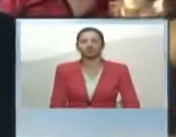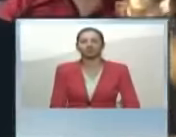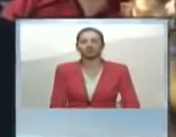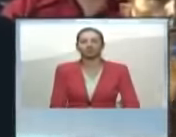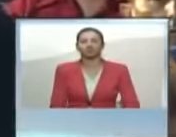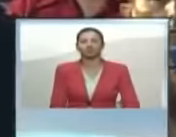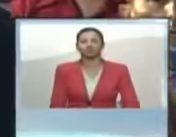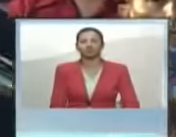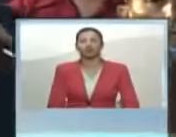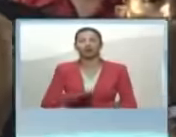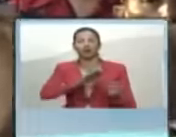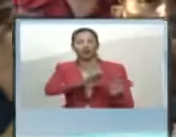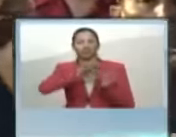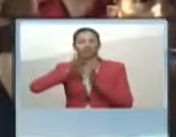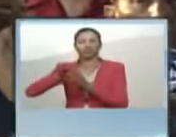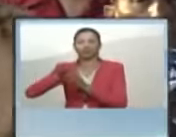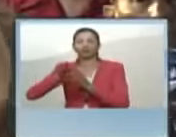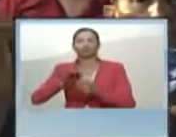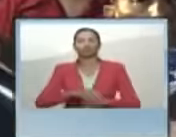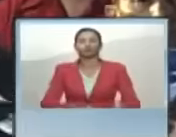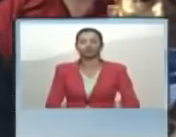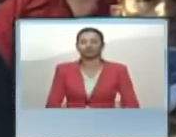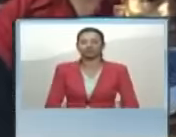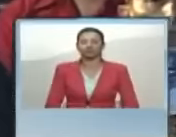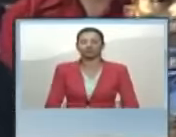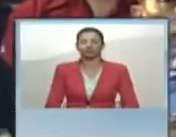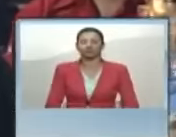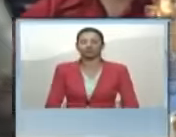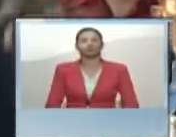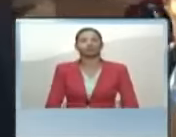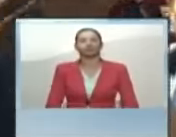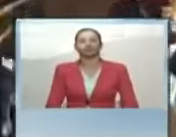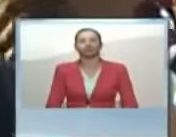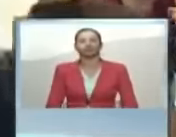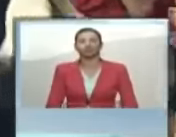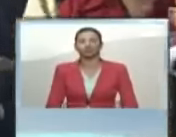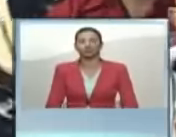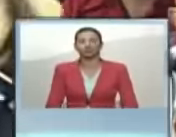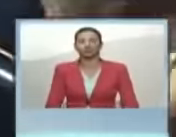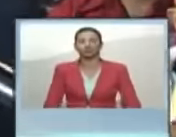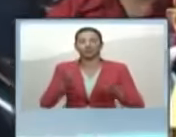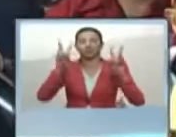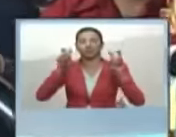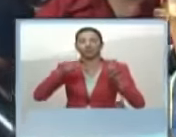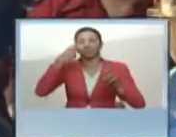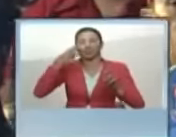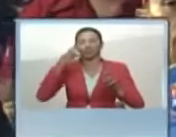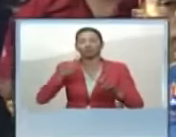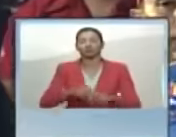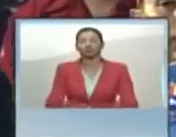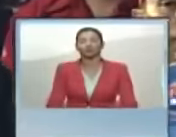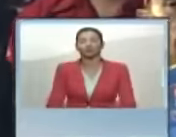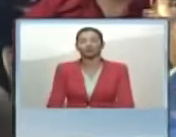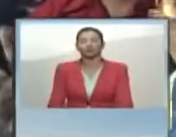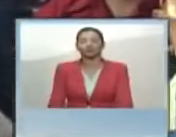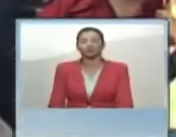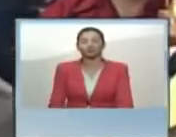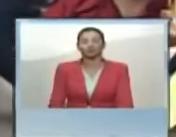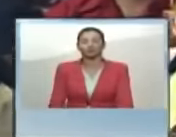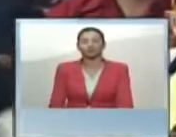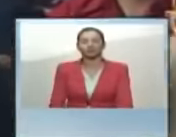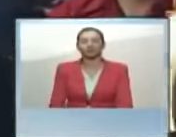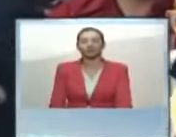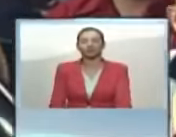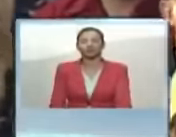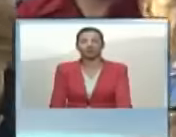Permitir, aparte, presidente y compañeros, para cerrar con lo que es el tema político y la sugerencia en el tema político, nos va a